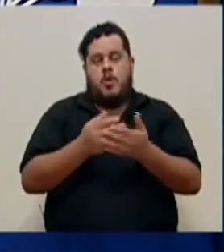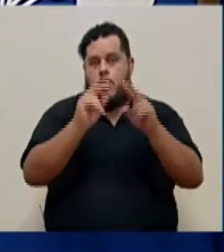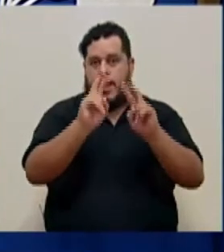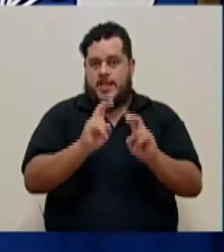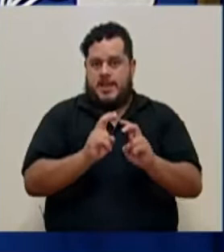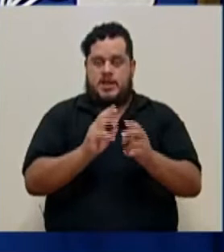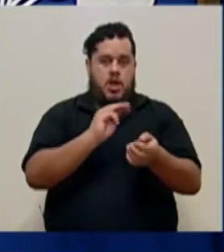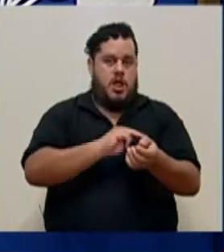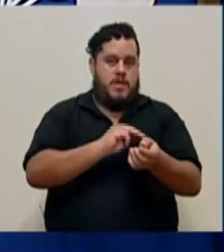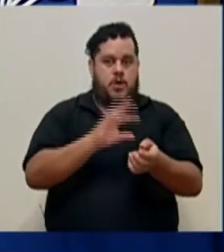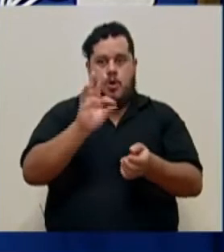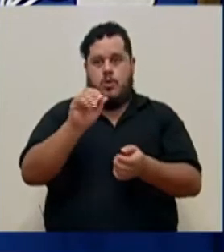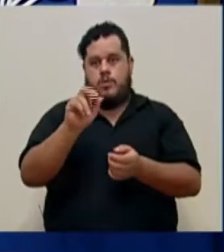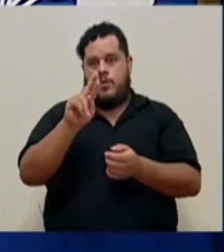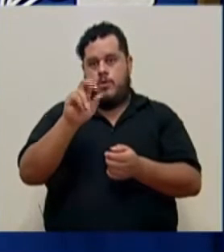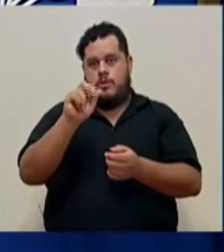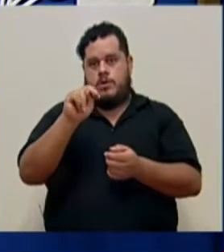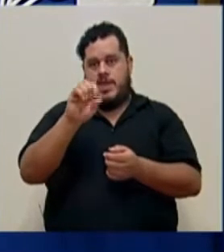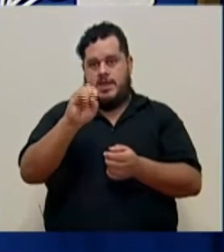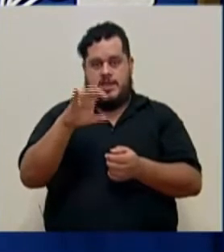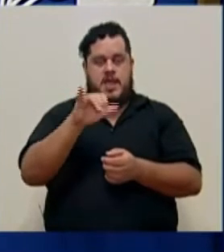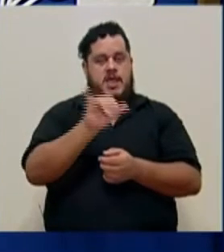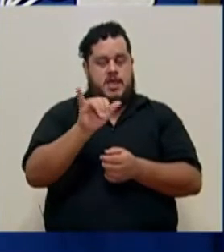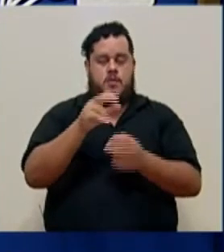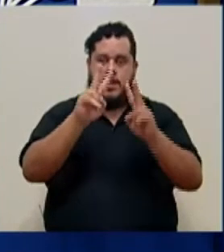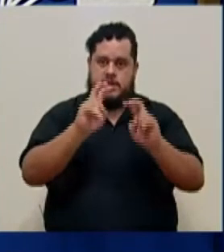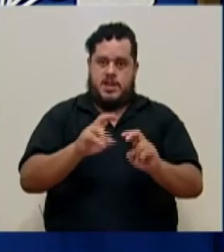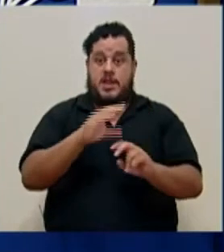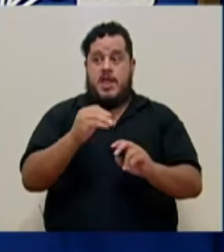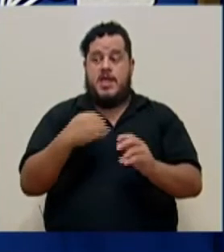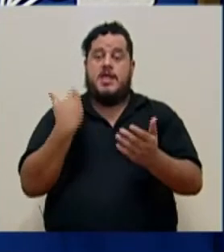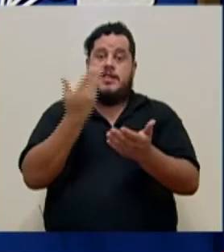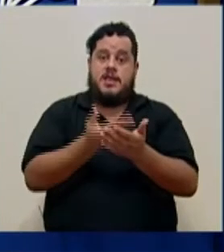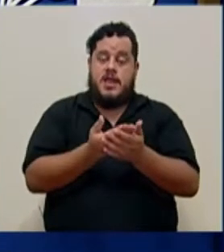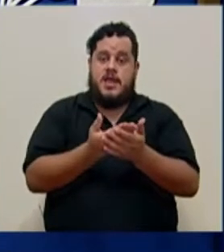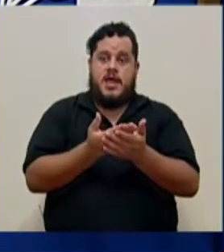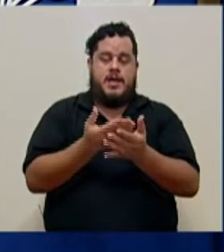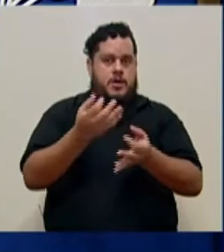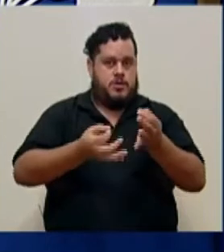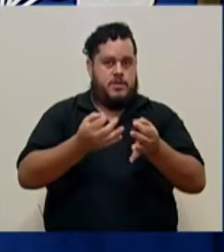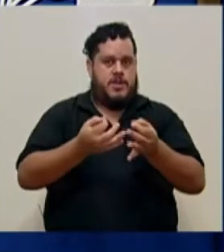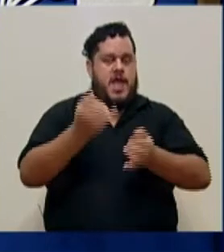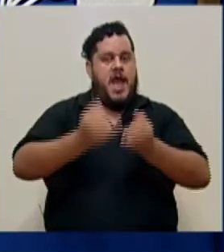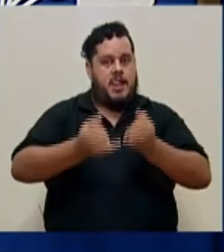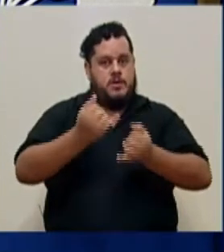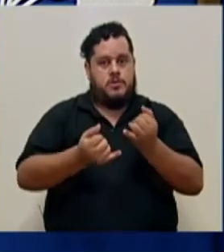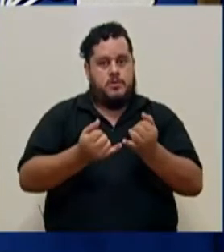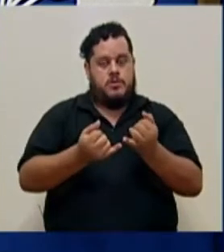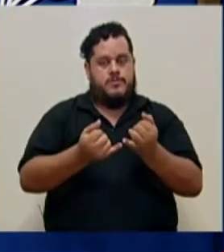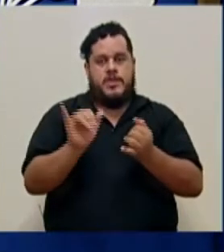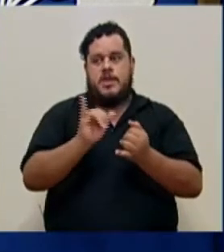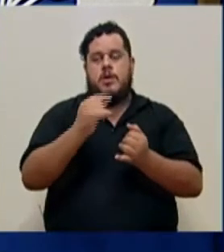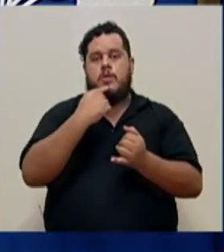análisis médico-forense, también se analiza. Y se llega justamente a la conclusión,